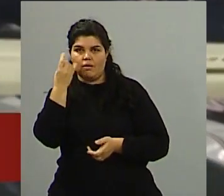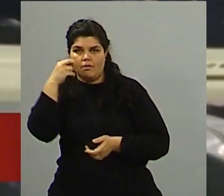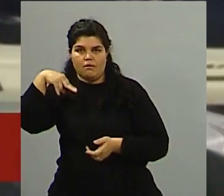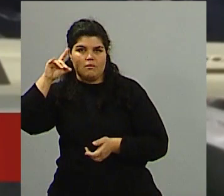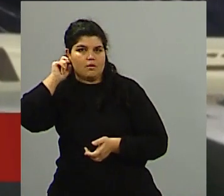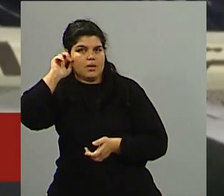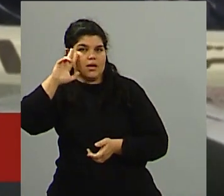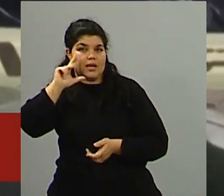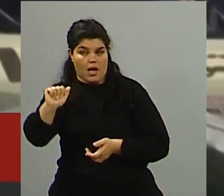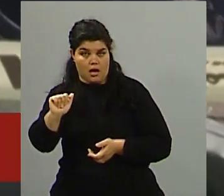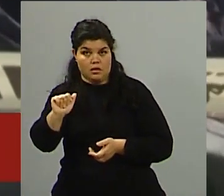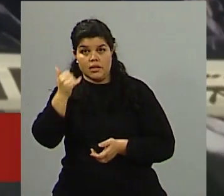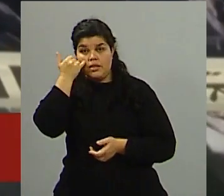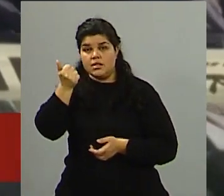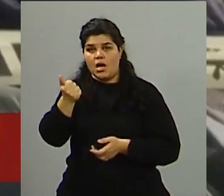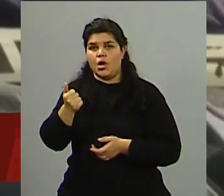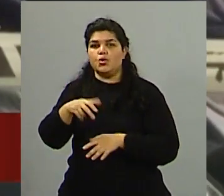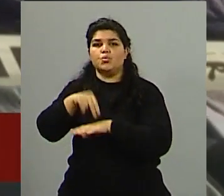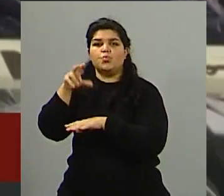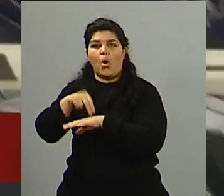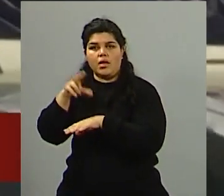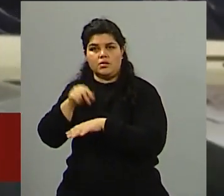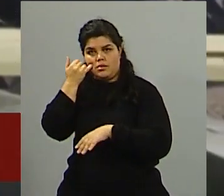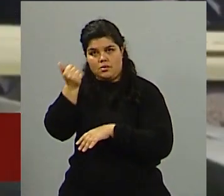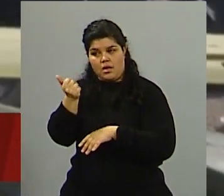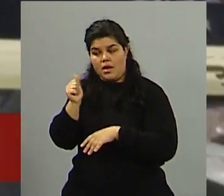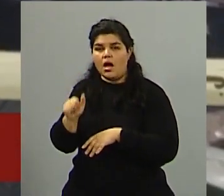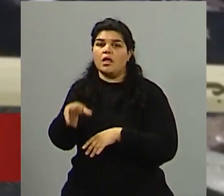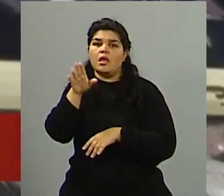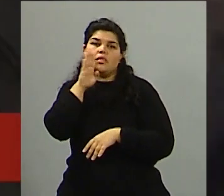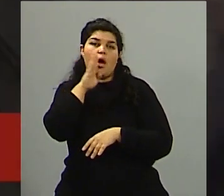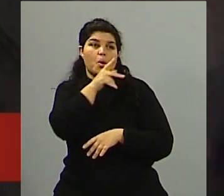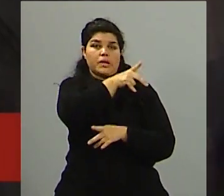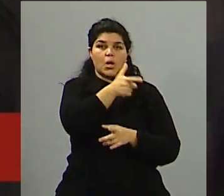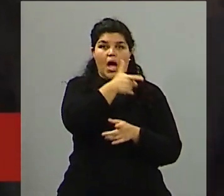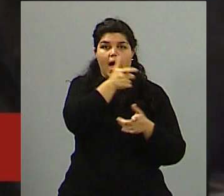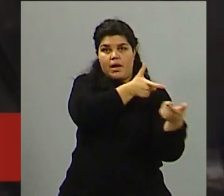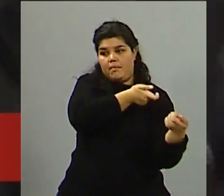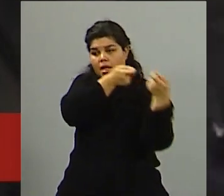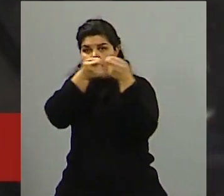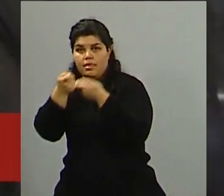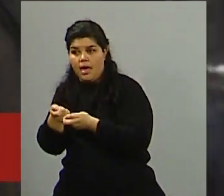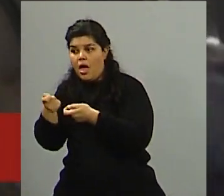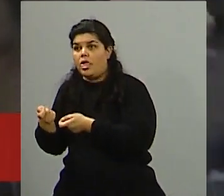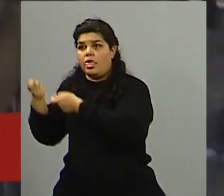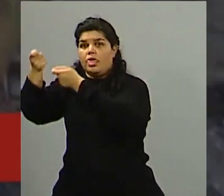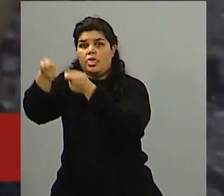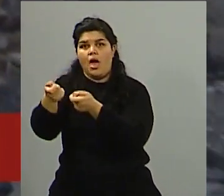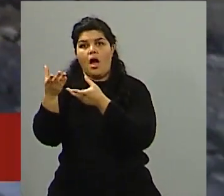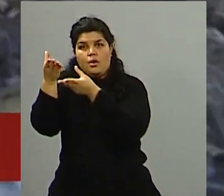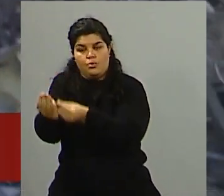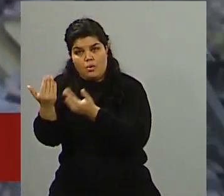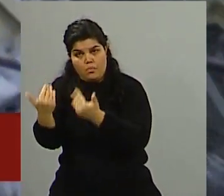Suecia, justamente ha logrado un acuerdo de provisión de armamento que espera por parte de Estados Unidos, así que Erdogan, vamos a decir, está contento. Pero por otro lado,